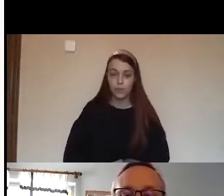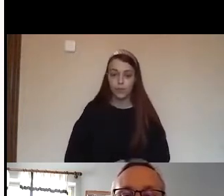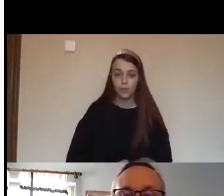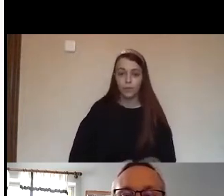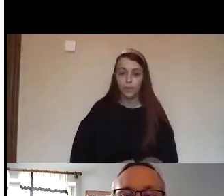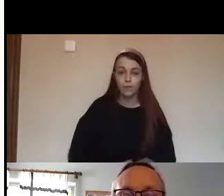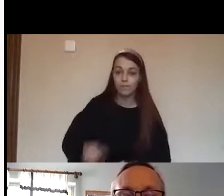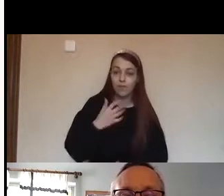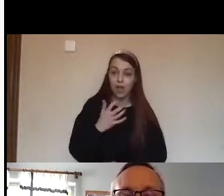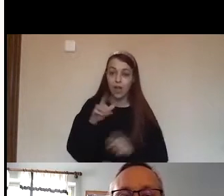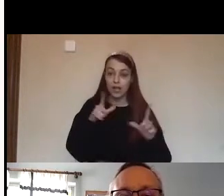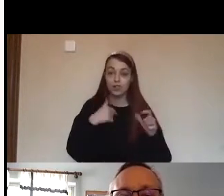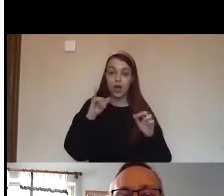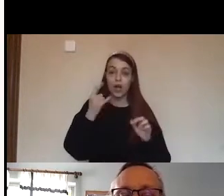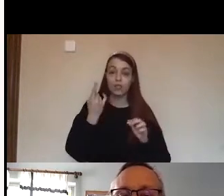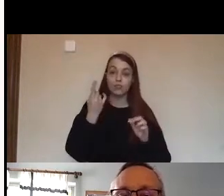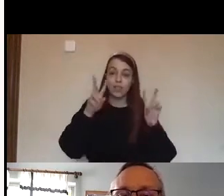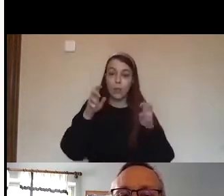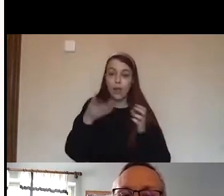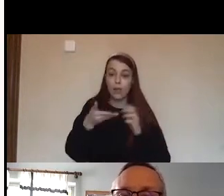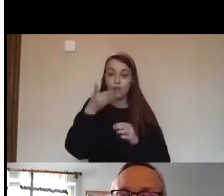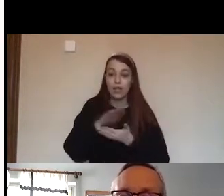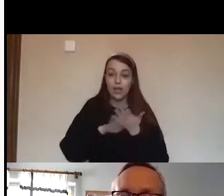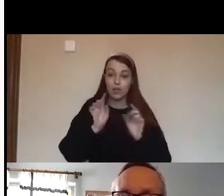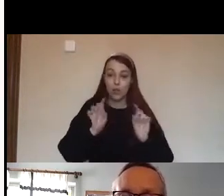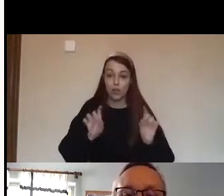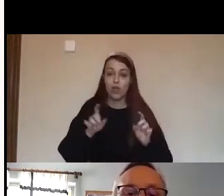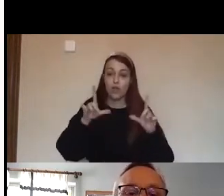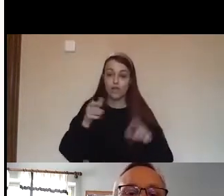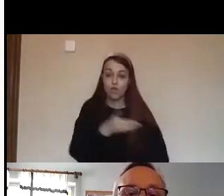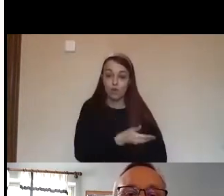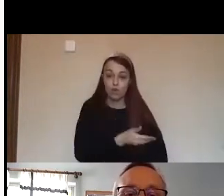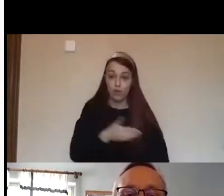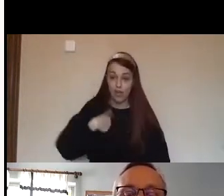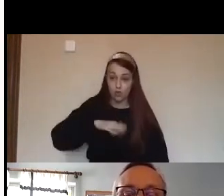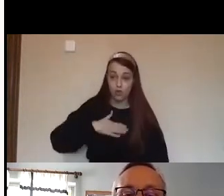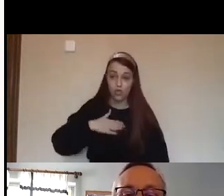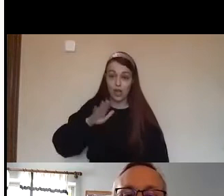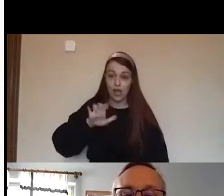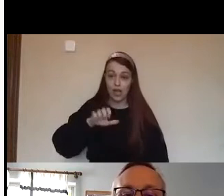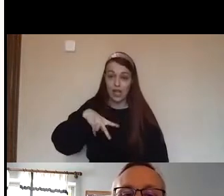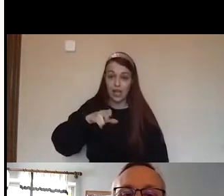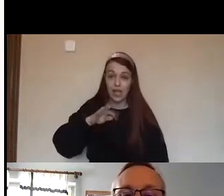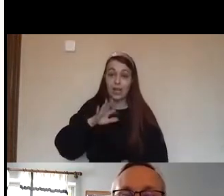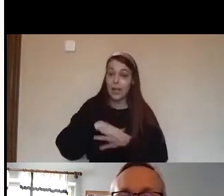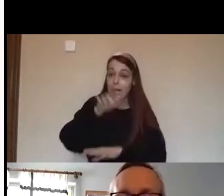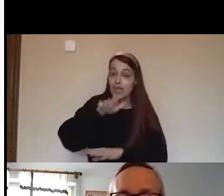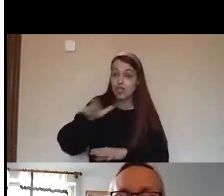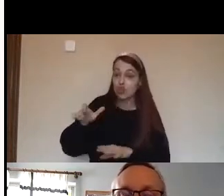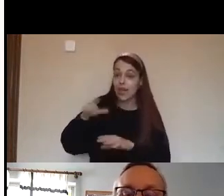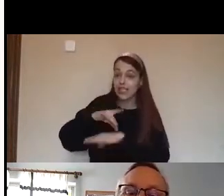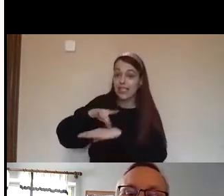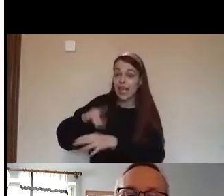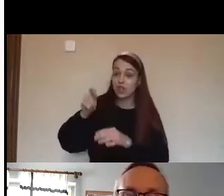una foto de una actividad de ENAD para dar formación a las guías turísticas sobre los requisitos